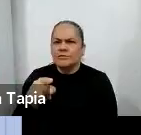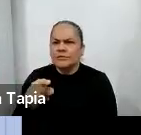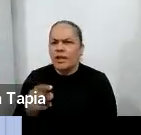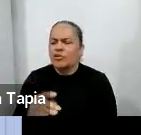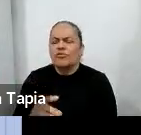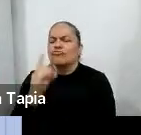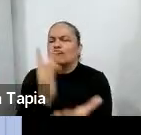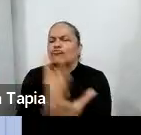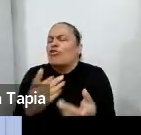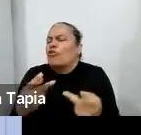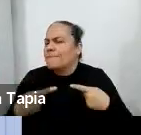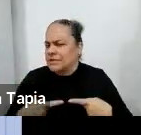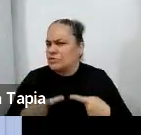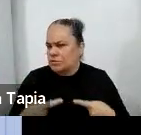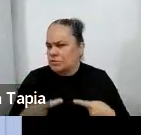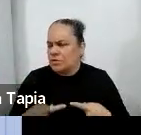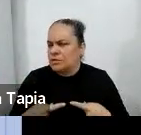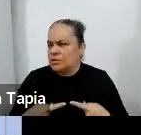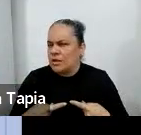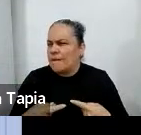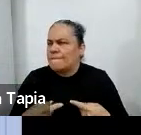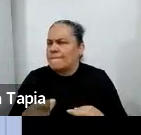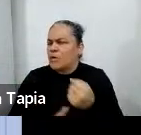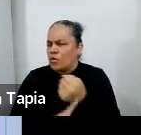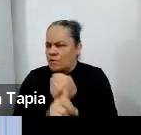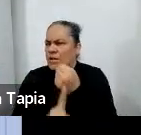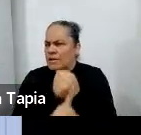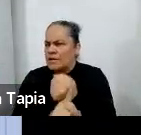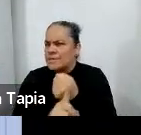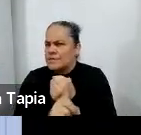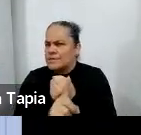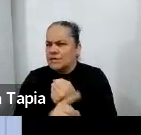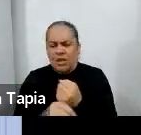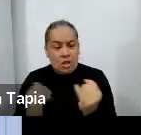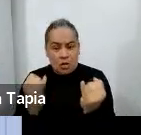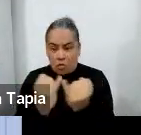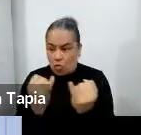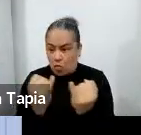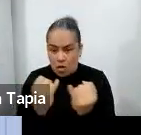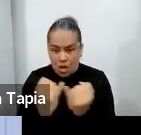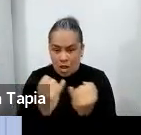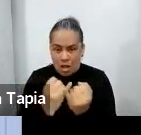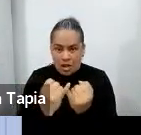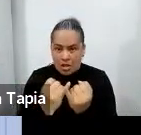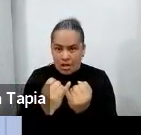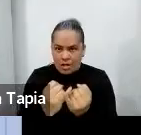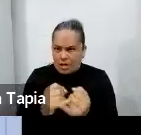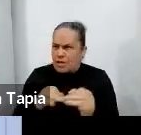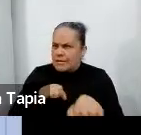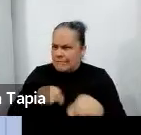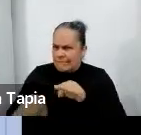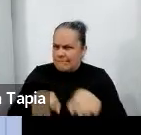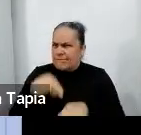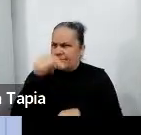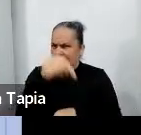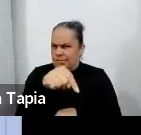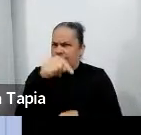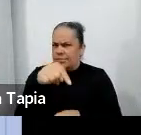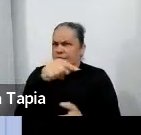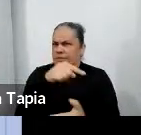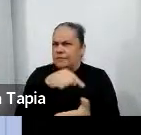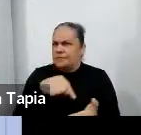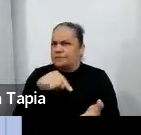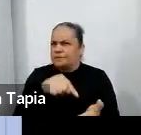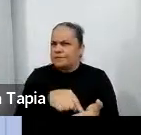puede presentar algunas condiciones. El mismo personal tiende a trabajar en ocasiones con